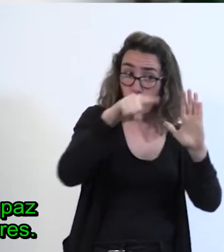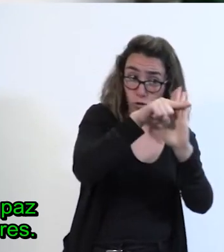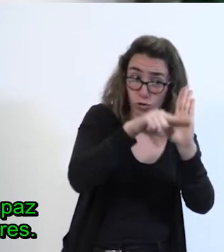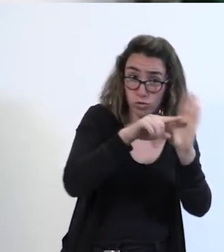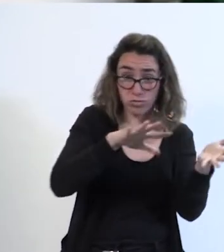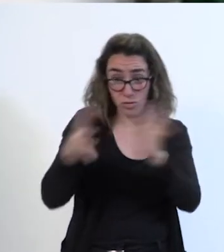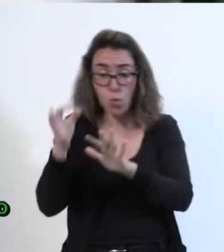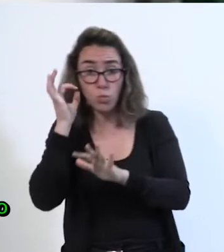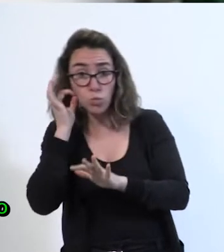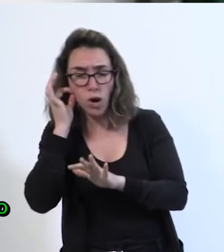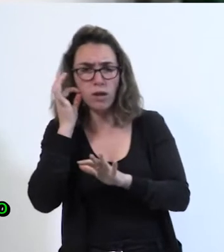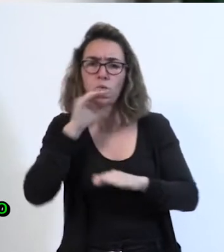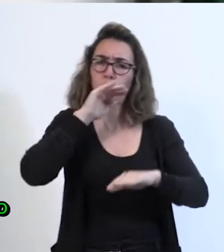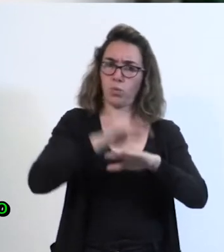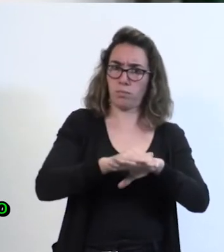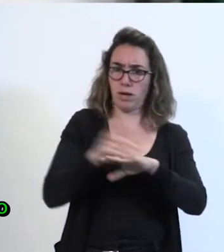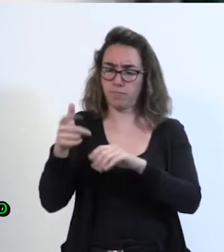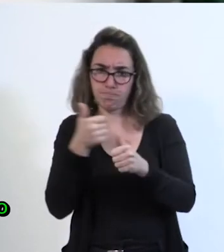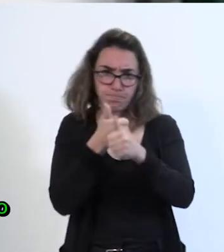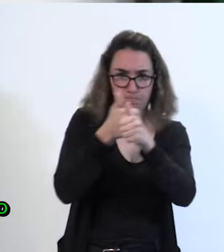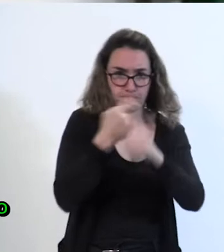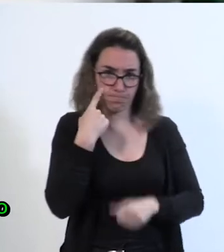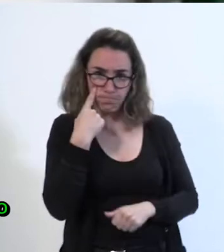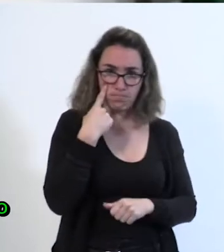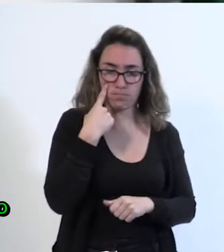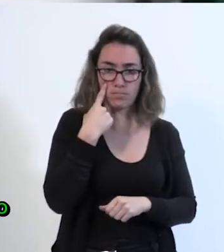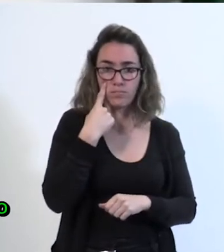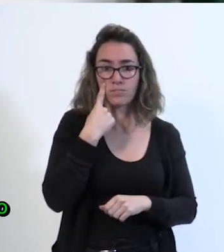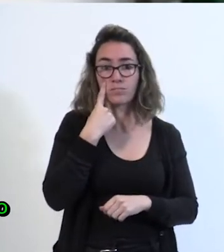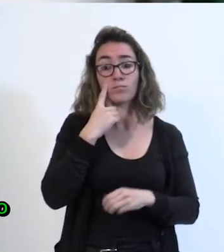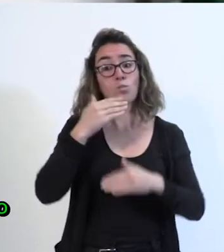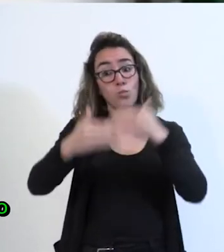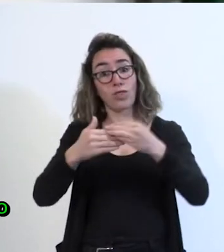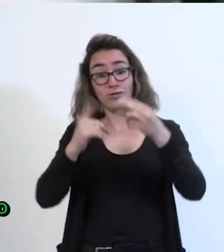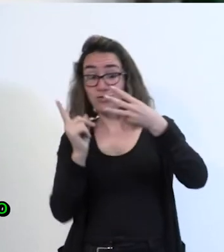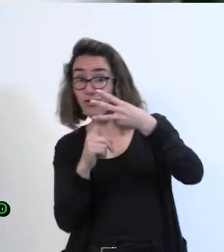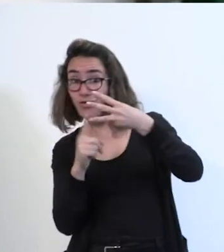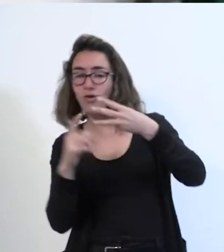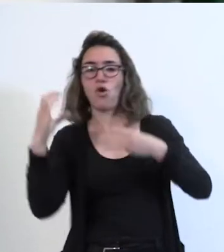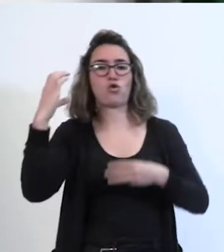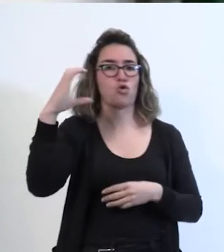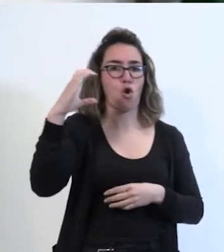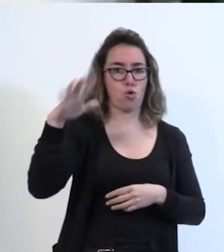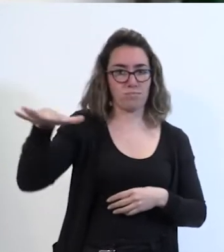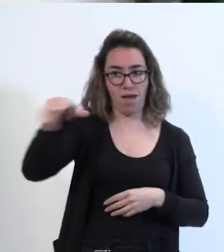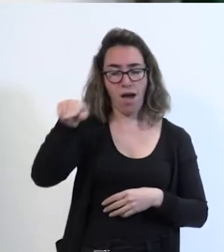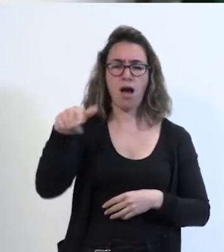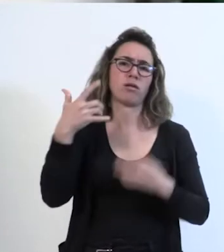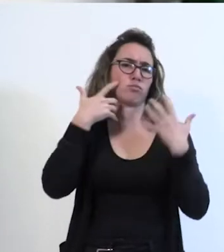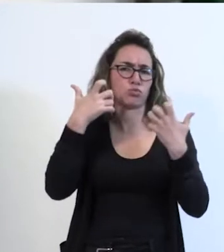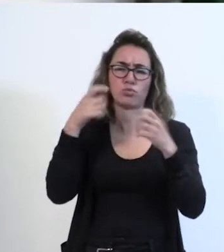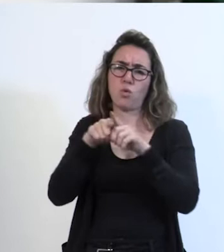las mujeres. Y el tercer proceso que he podido conocer es el de Colombia. Ahí yo creo que hay